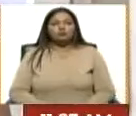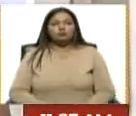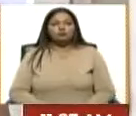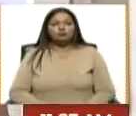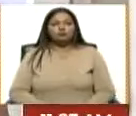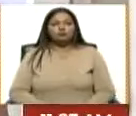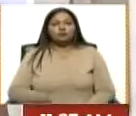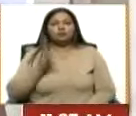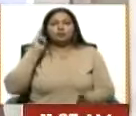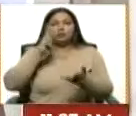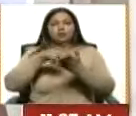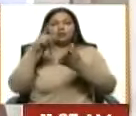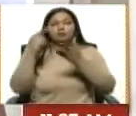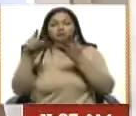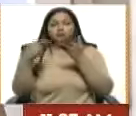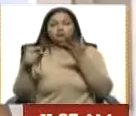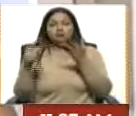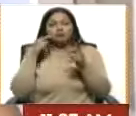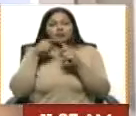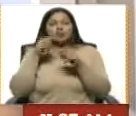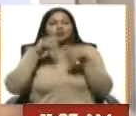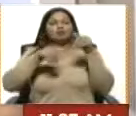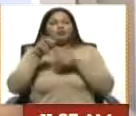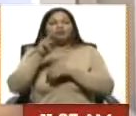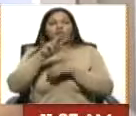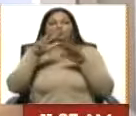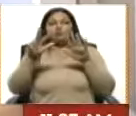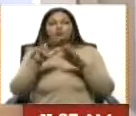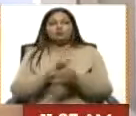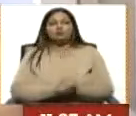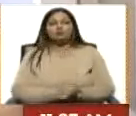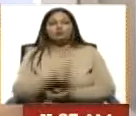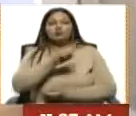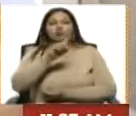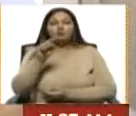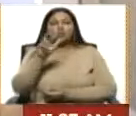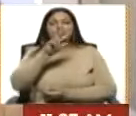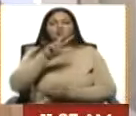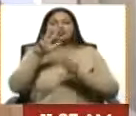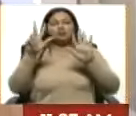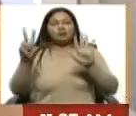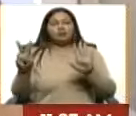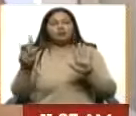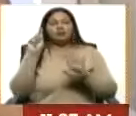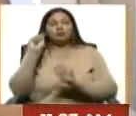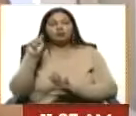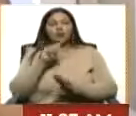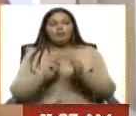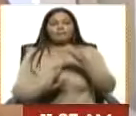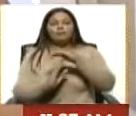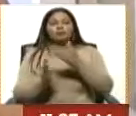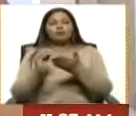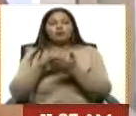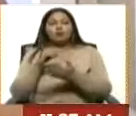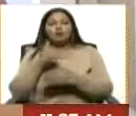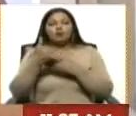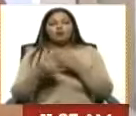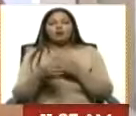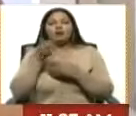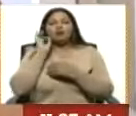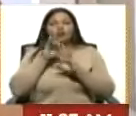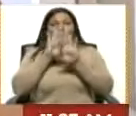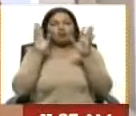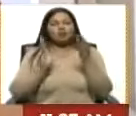de los candidatos para esta contienda electoral del 28. Mira, 11:37 minutos de la mañana. Vamos a establecer una nueva pausa que es su programa Café en la